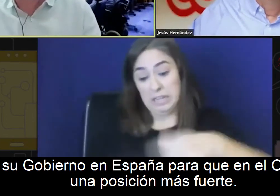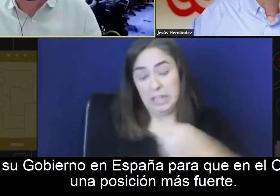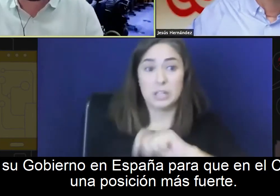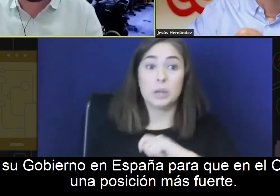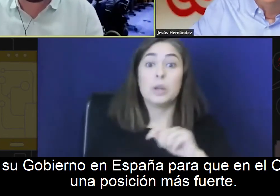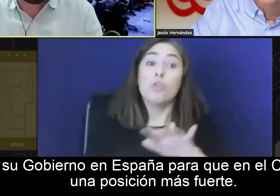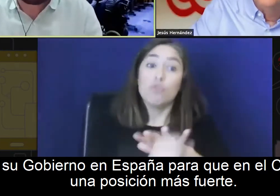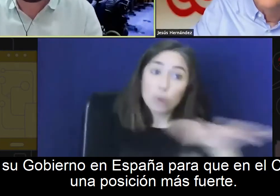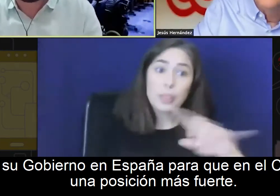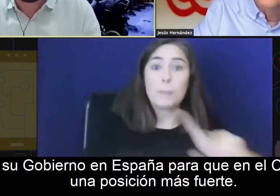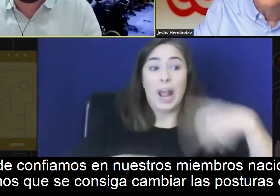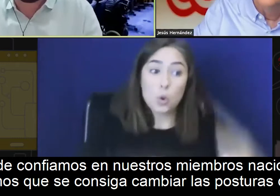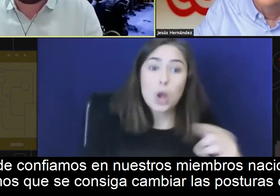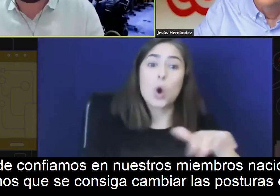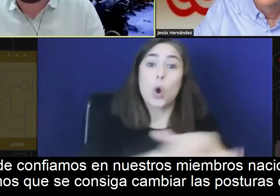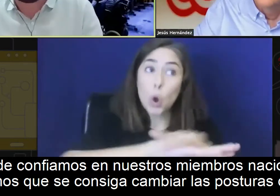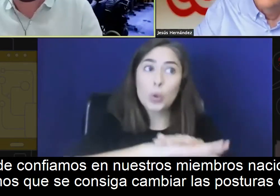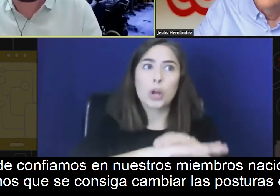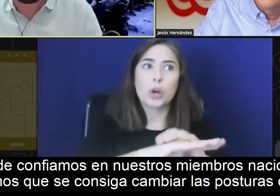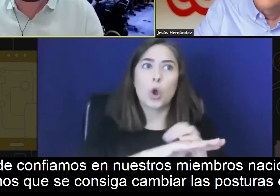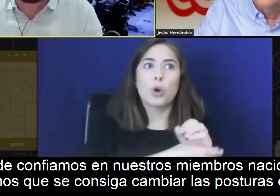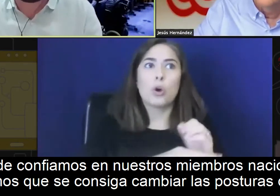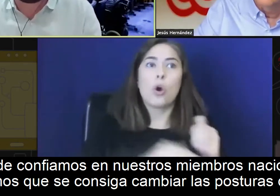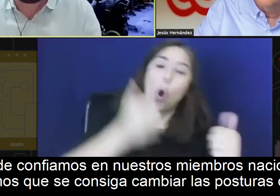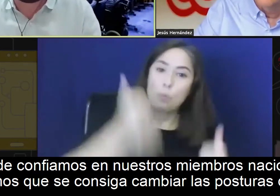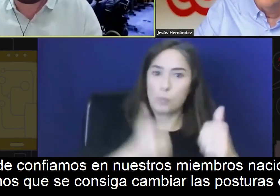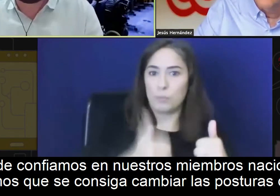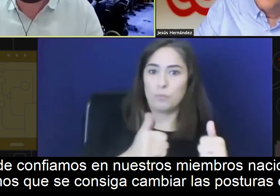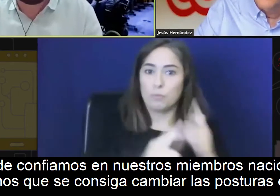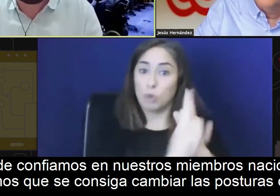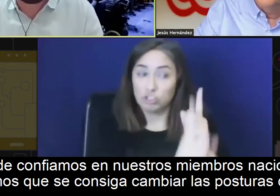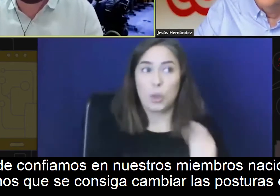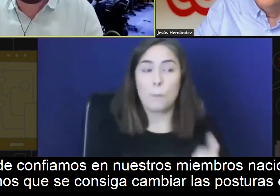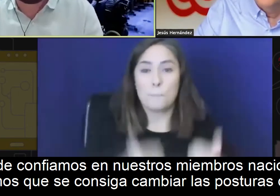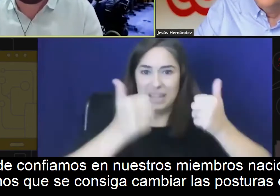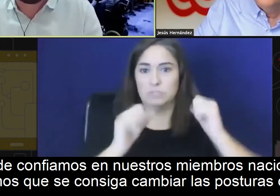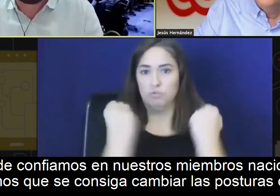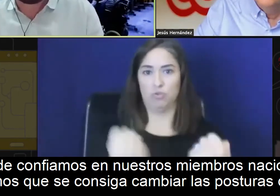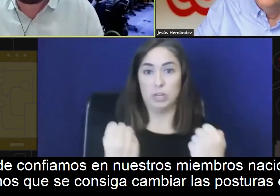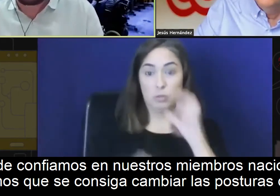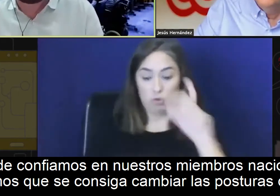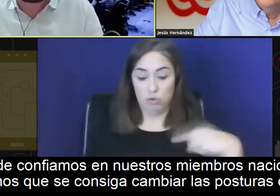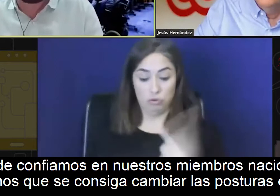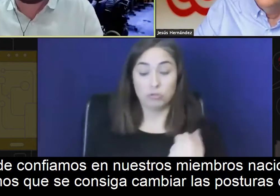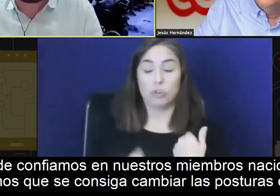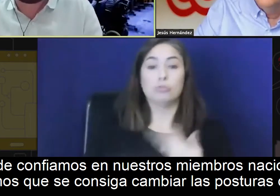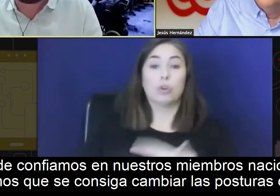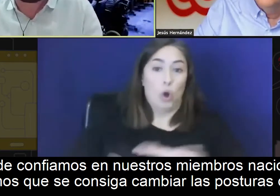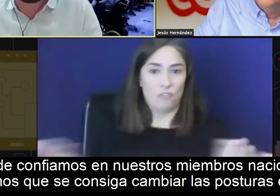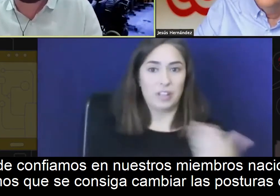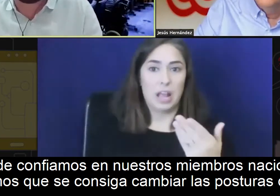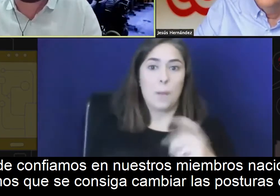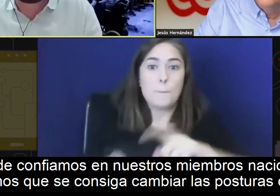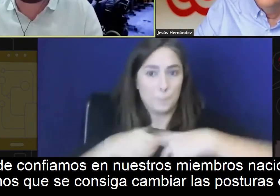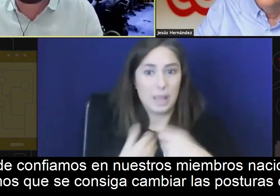posición más fuerte. Entonces, ahí es donde confiamos en nuestros miembros nacionales y donde esperamos que se